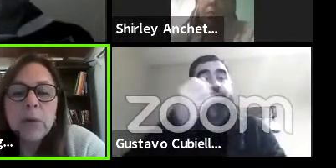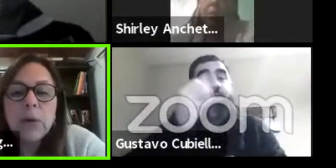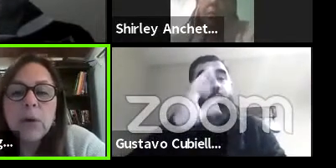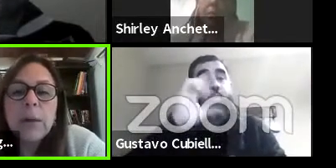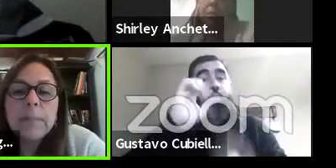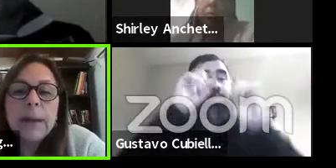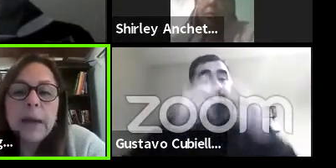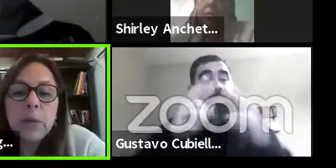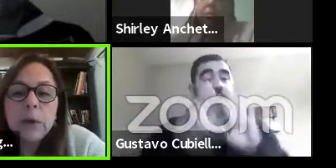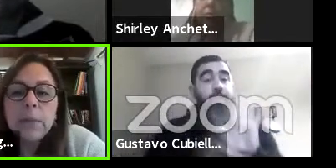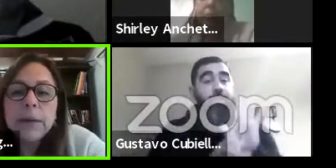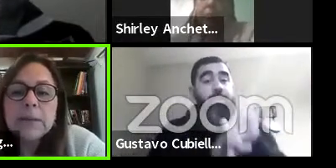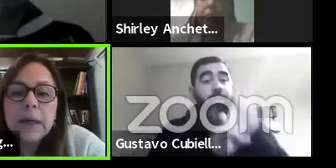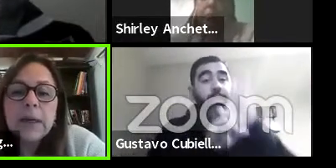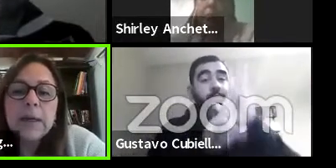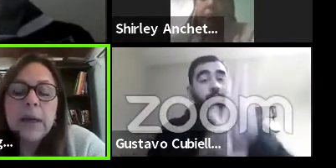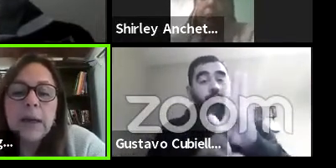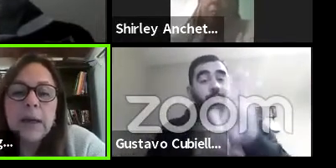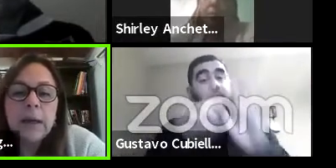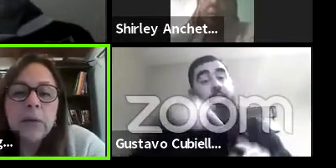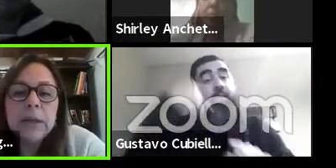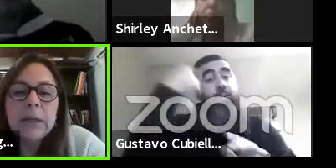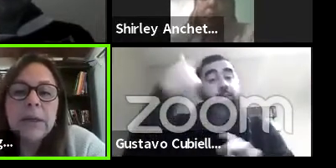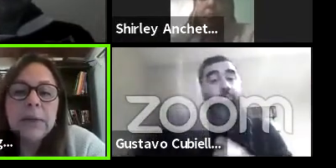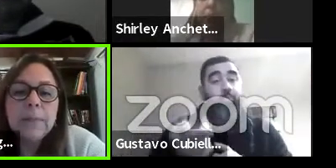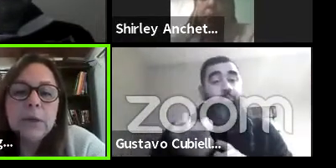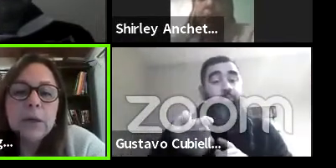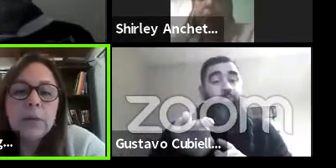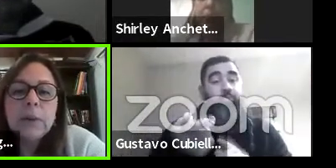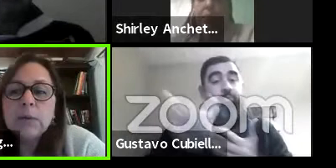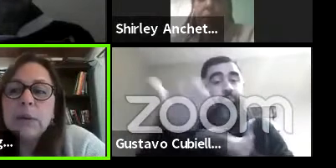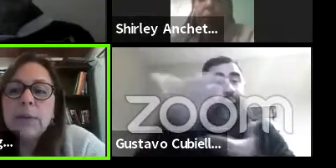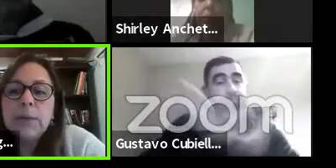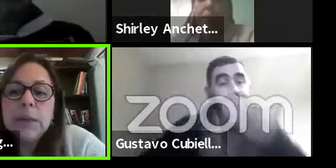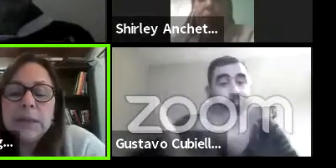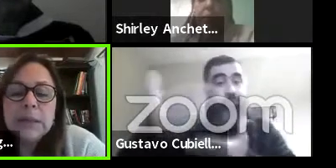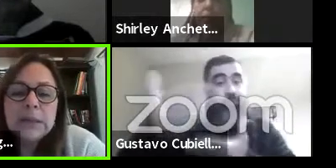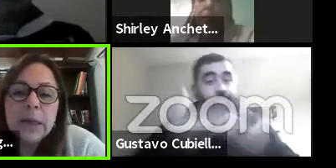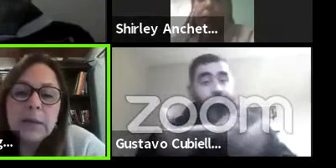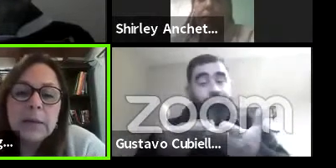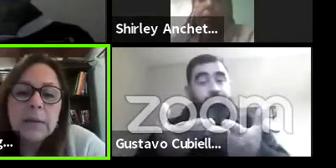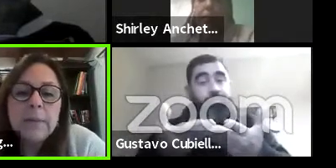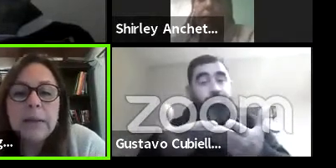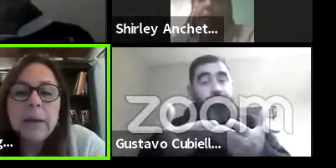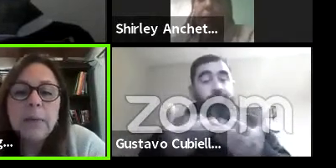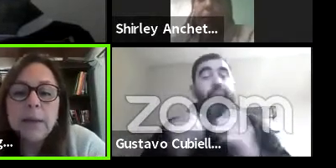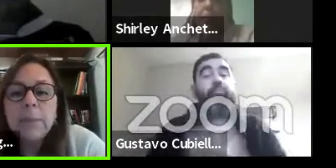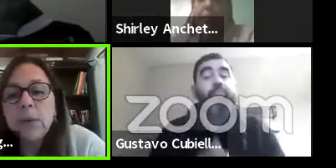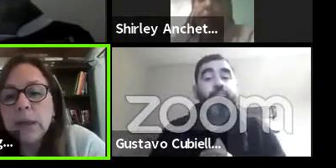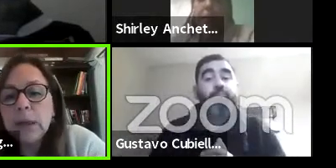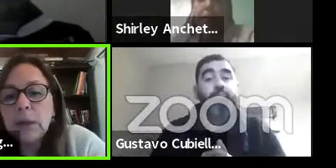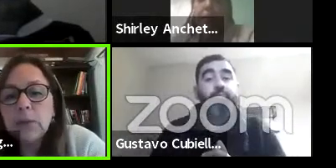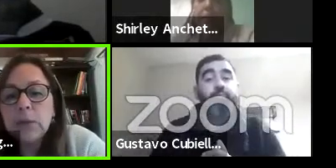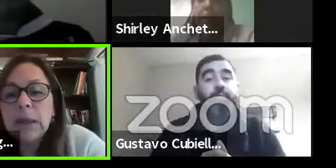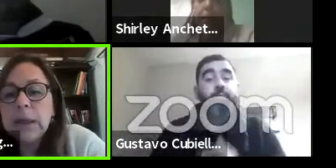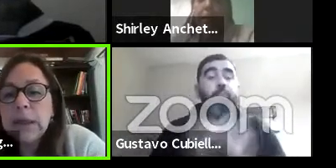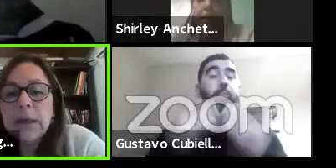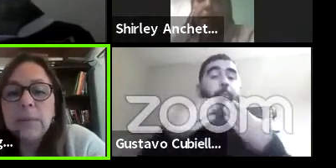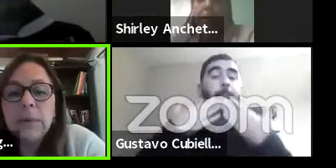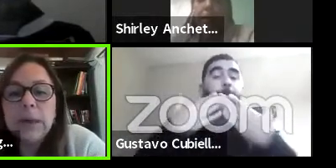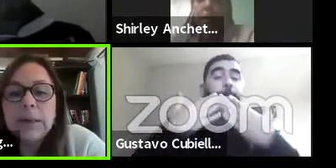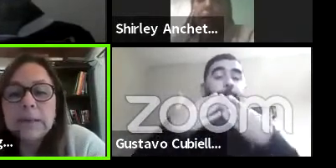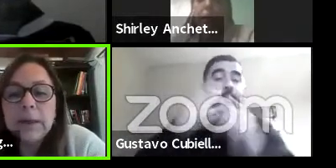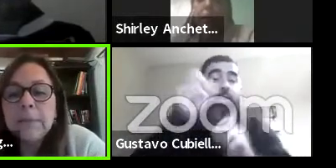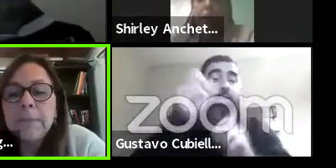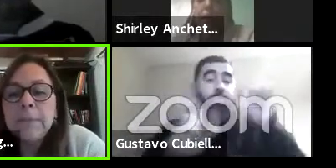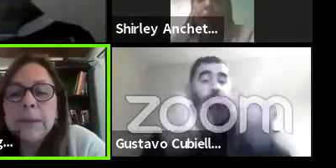de AFAUCO, para luego pasar a un intercambio que lo vamos a viabilizar a través de las preguntas que ustedes quieran